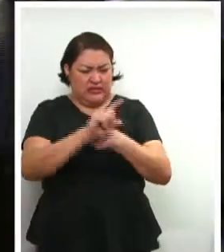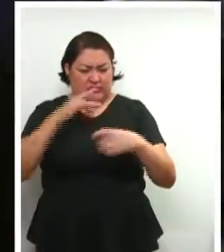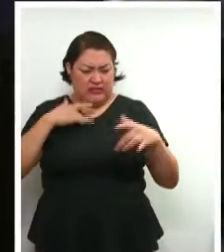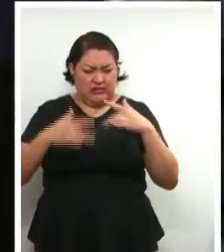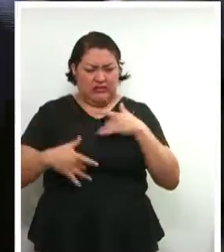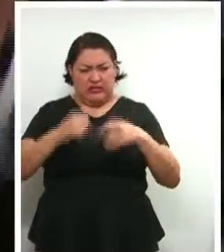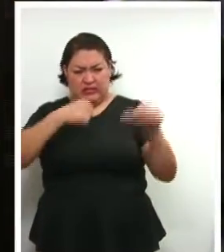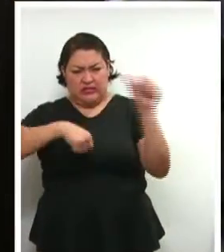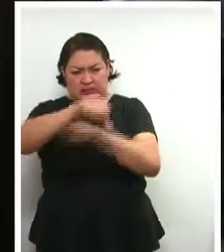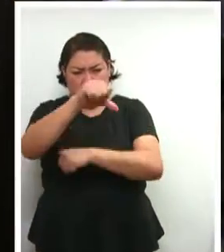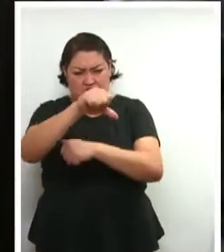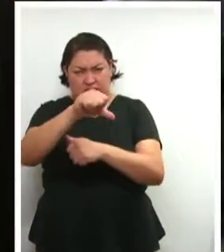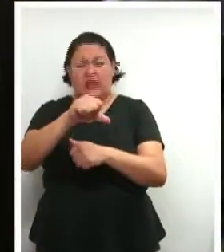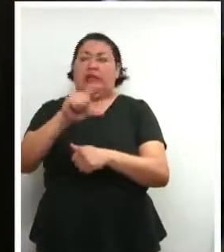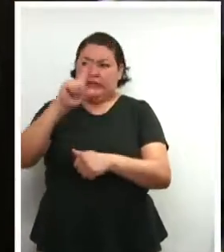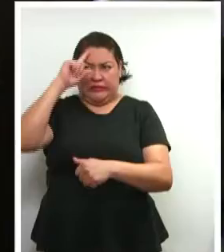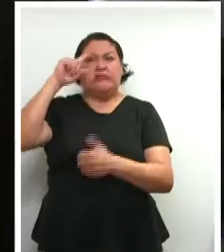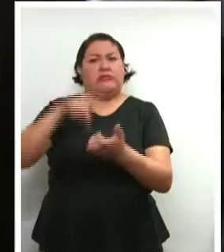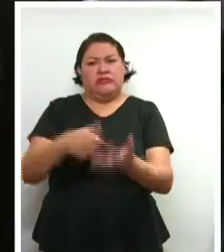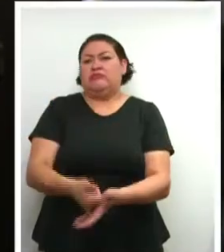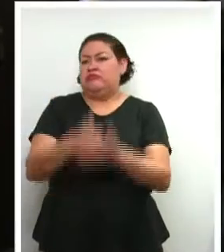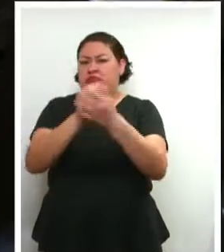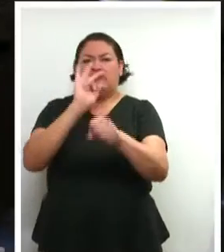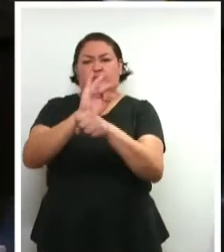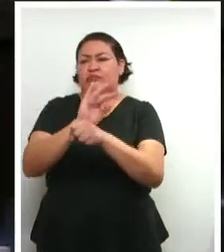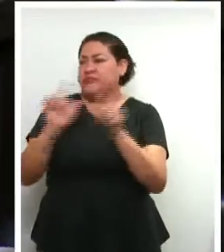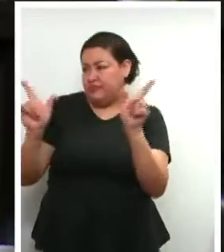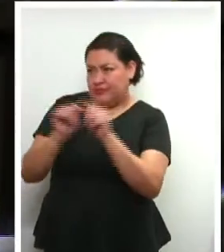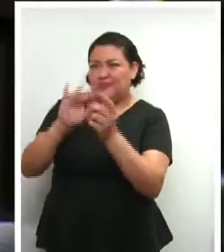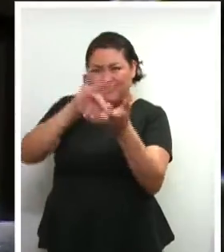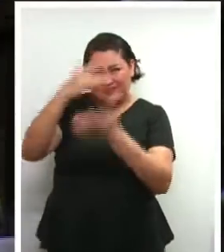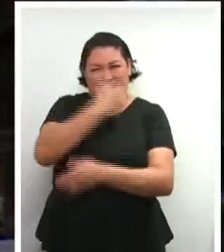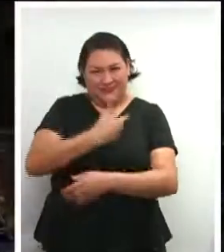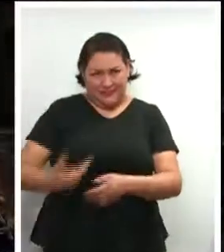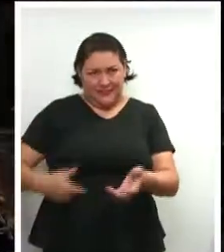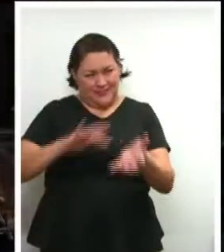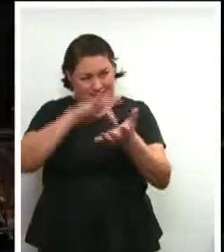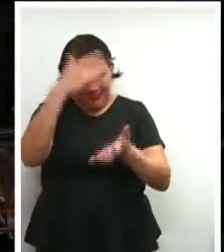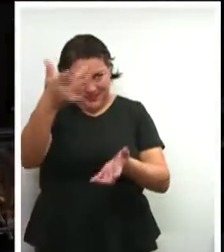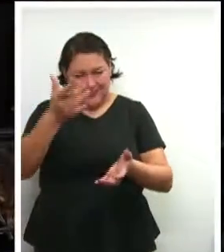de México. Eso es todo, presidente. Muchas gracias. De acuerdo.